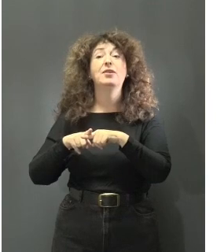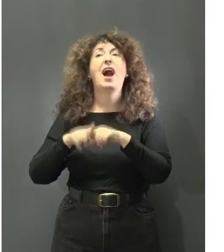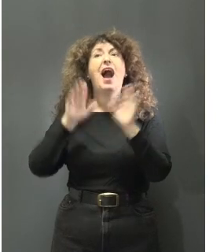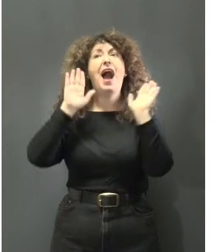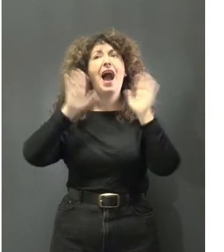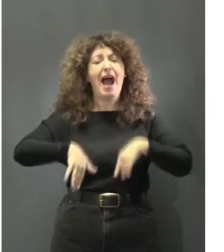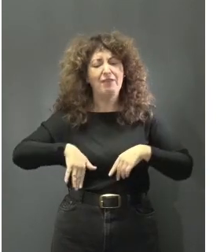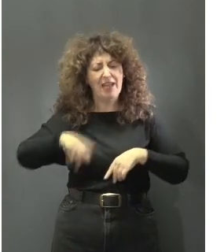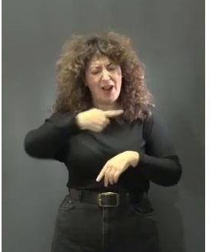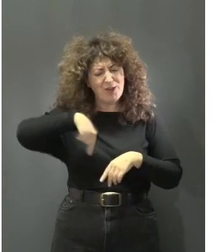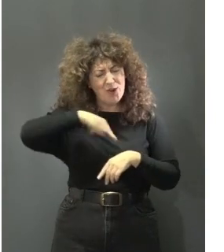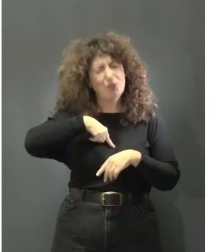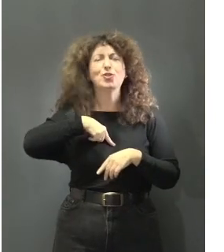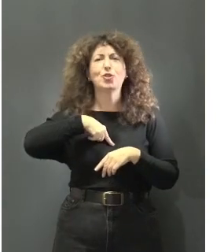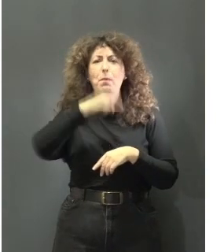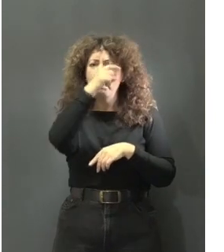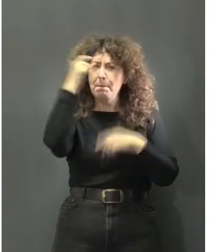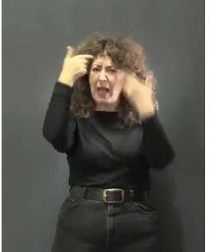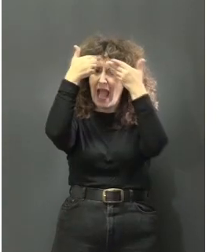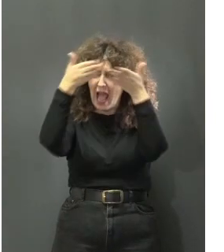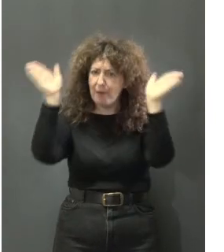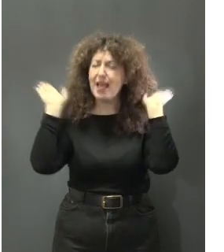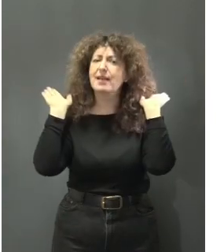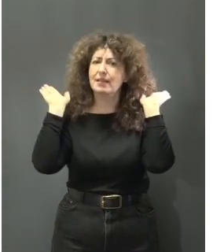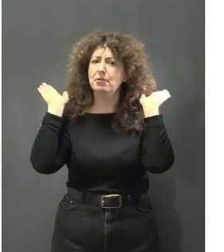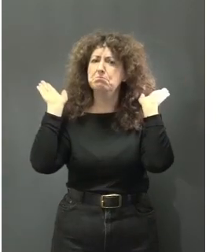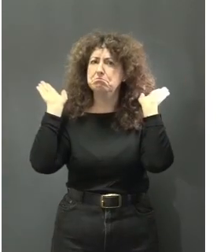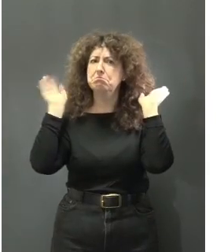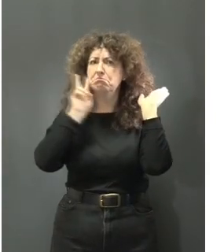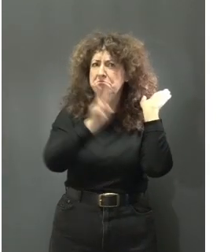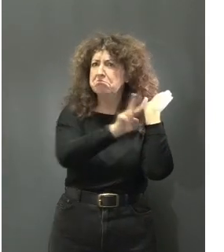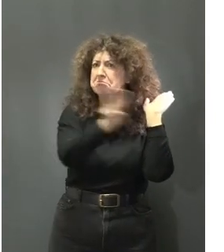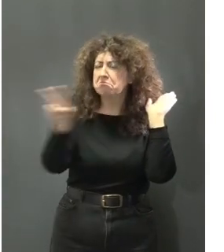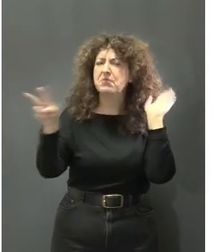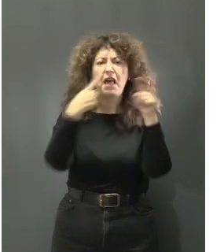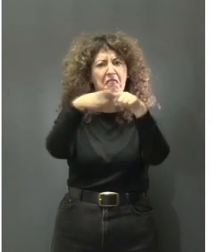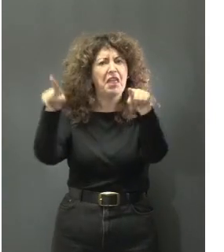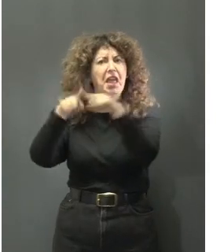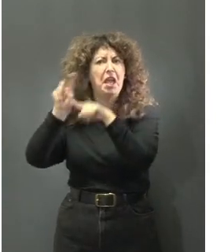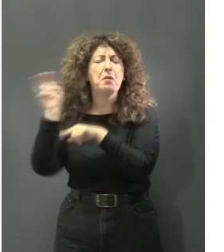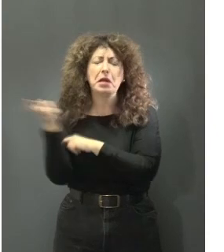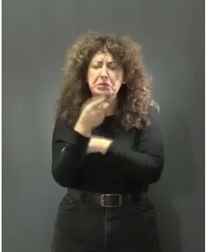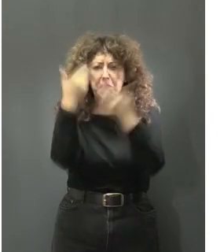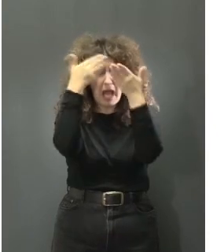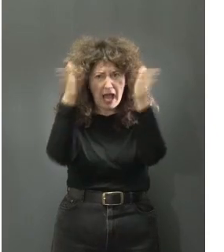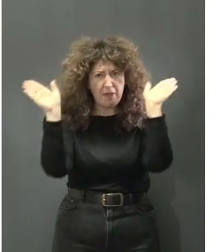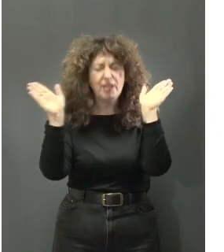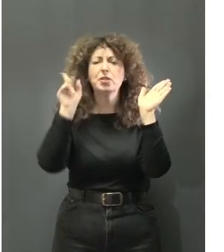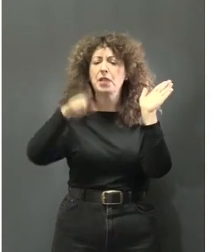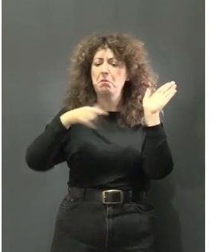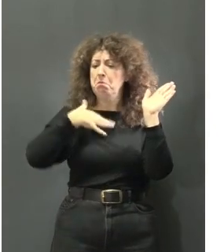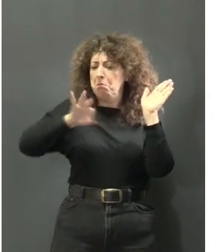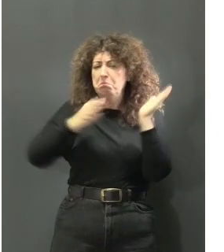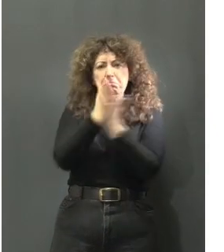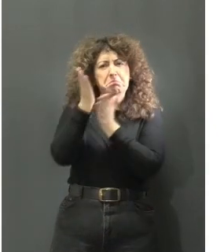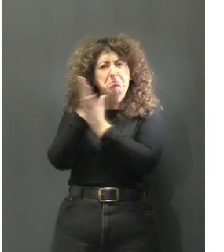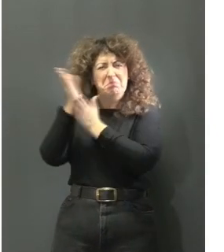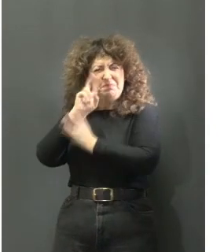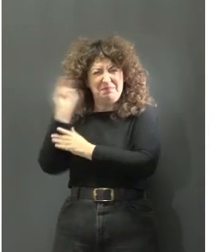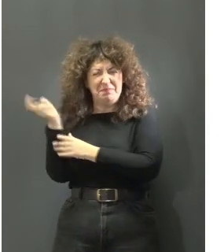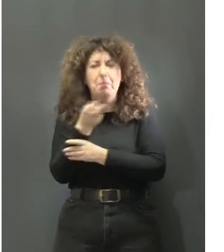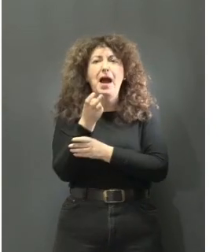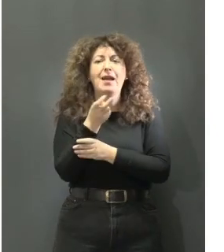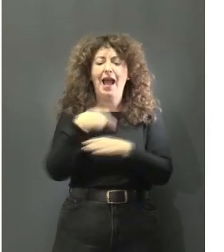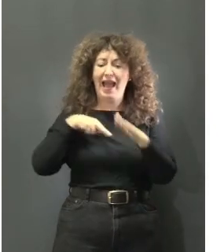mucho más abiertos a la diversidad y más polivalentes para pues bueno, poder sacar